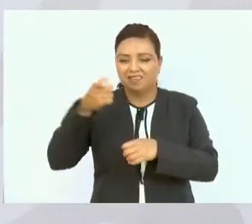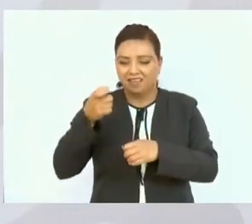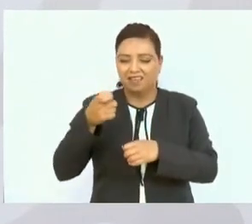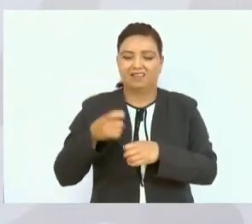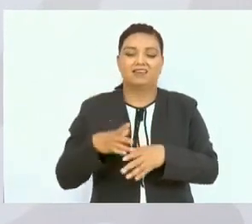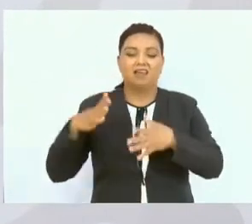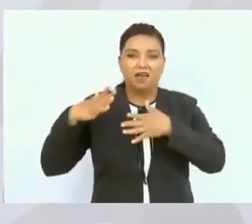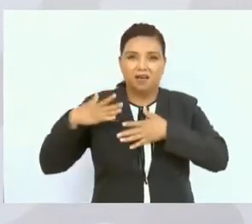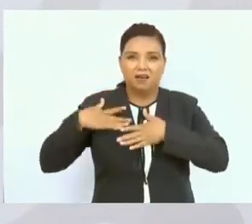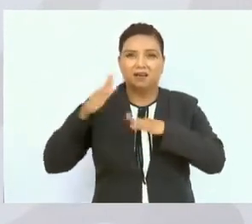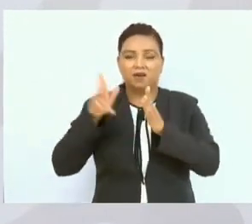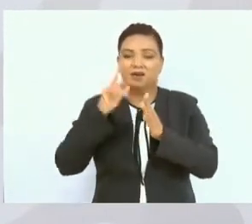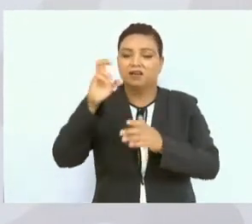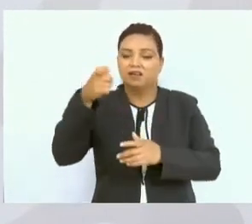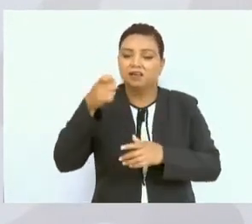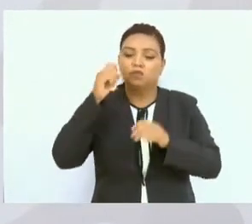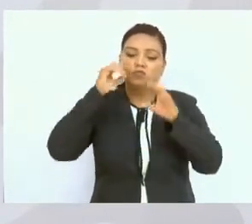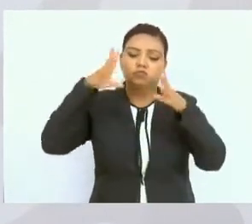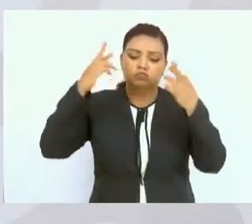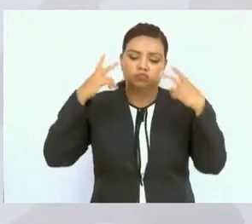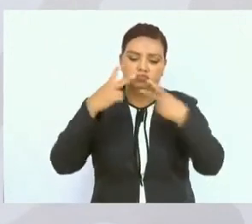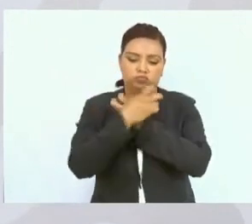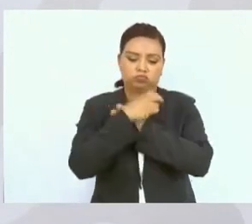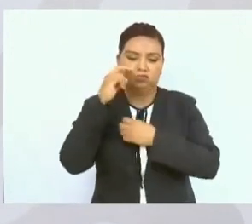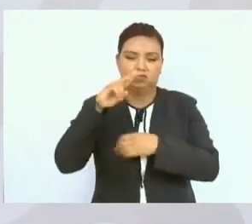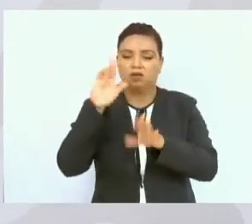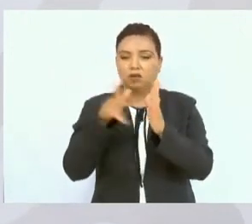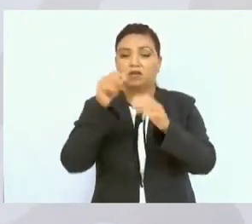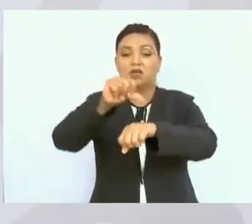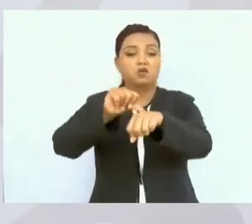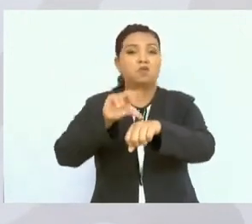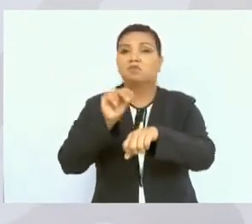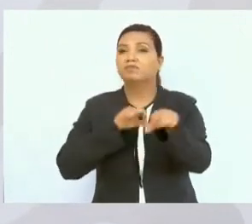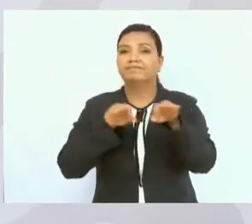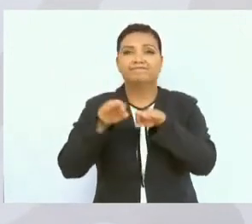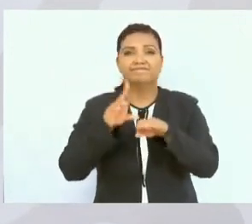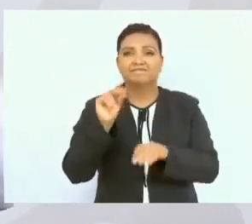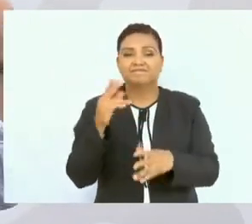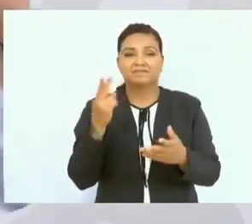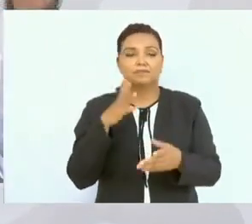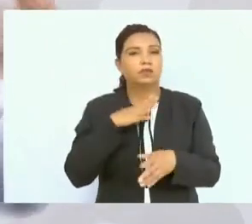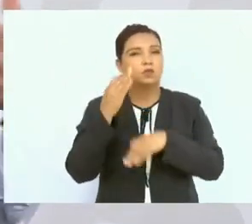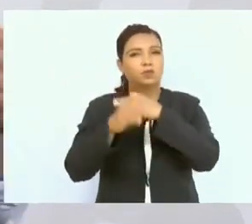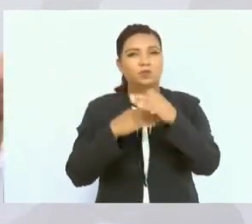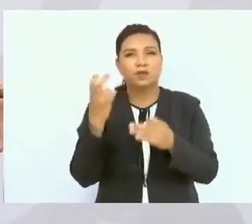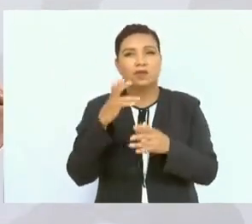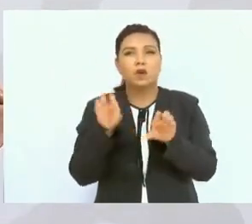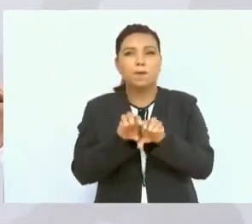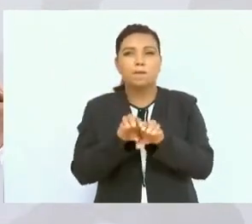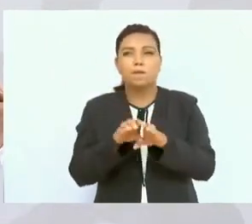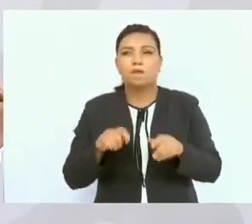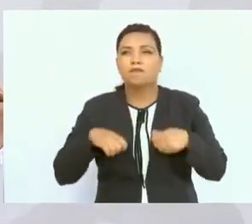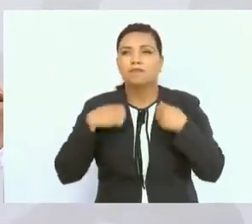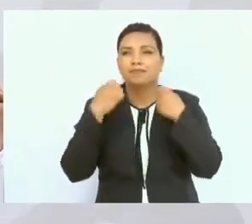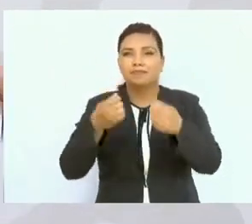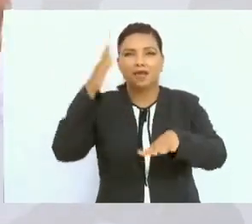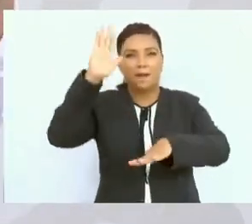X, el quirófano que no está operando, todo eso tiene que ver con cómo le ofrecemos